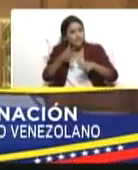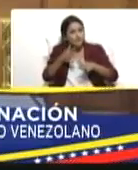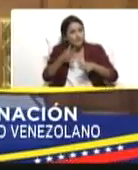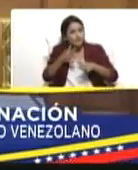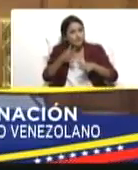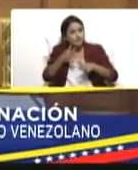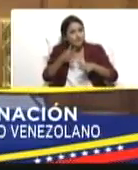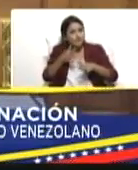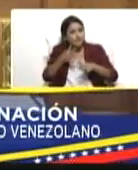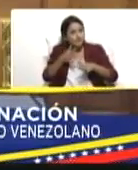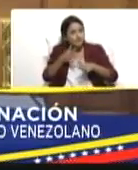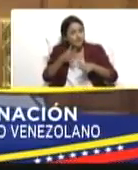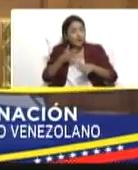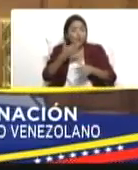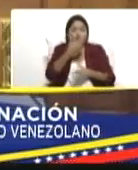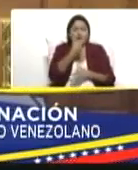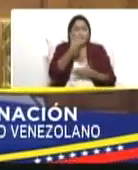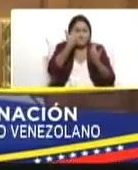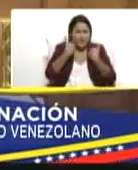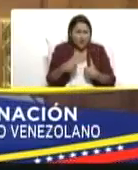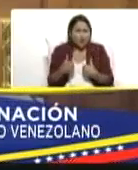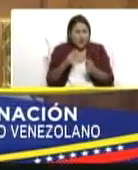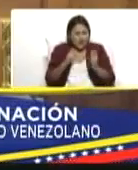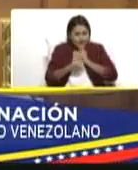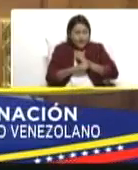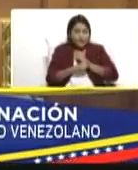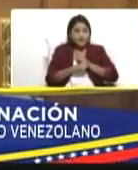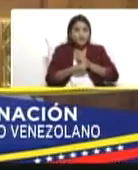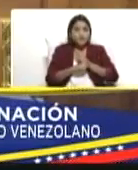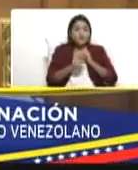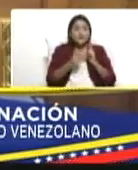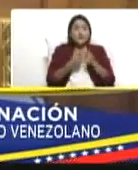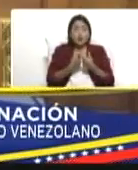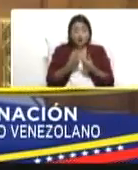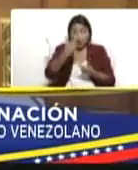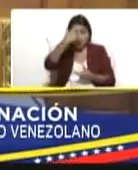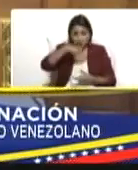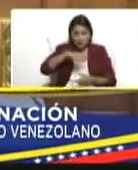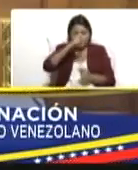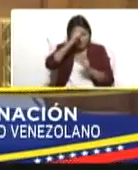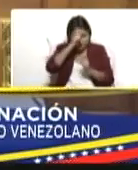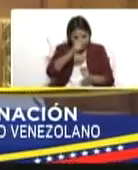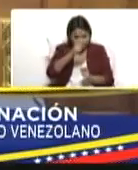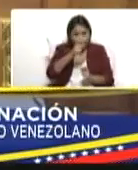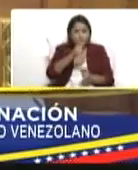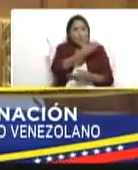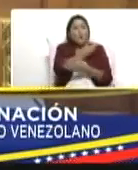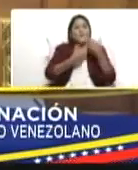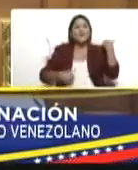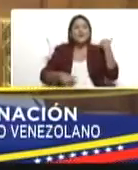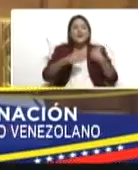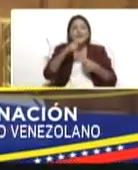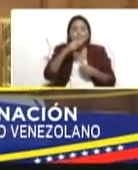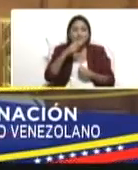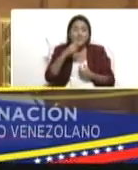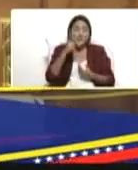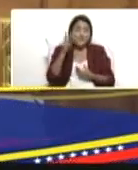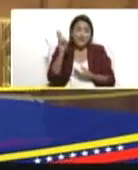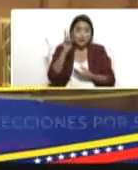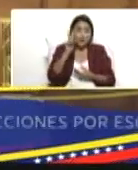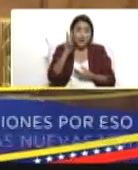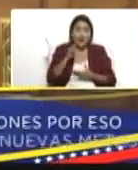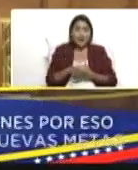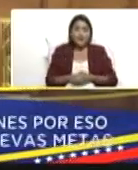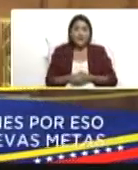definitivamente debemos mejorar y hoy me complace y me honra hacer lo propio como como jefe de estado y de gobierno